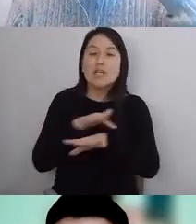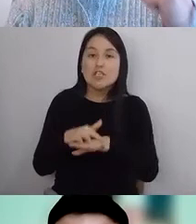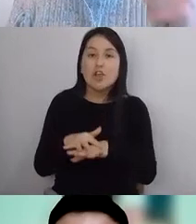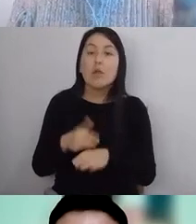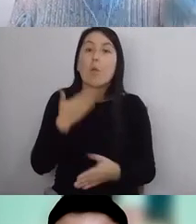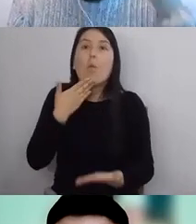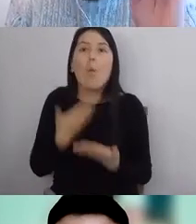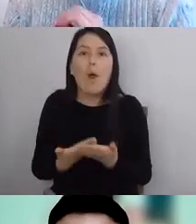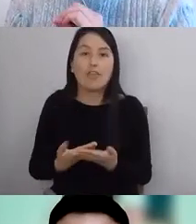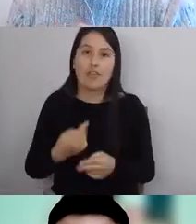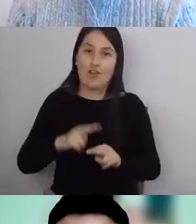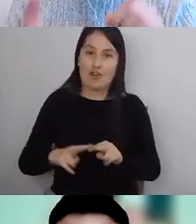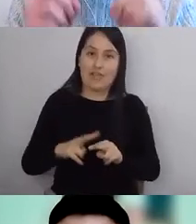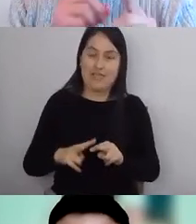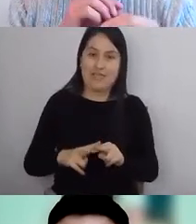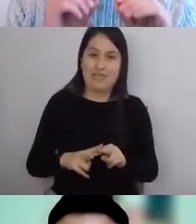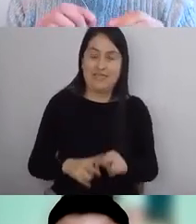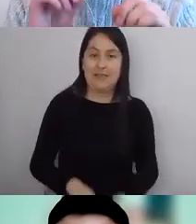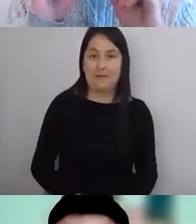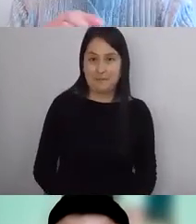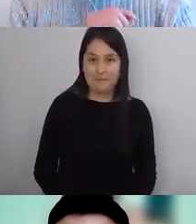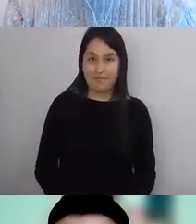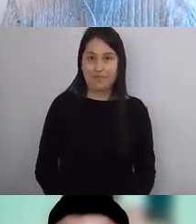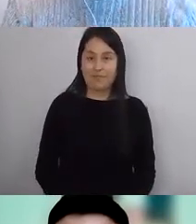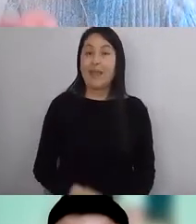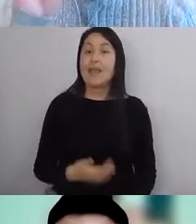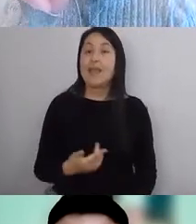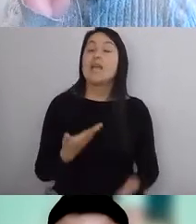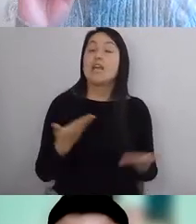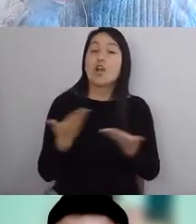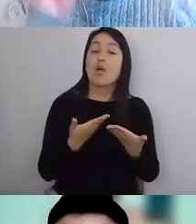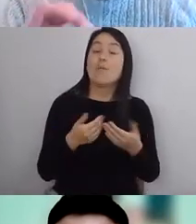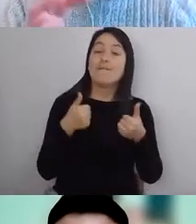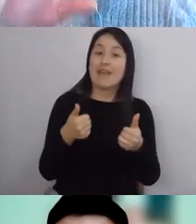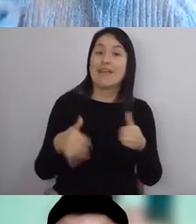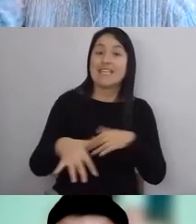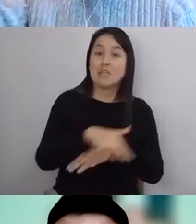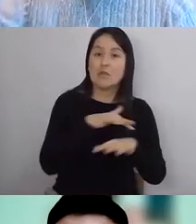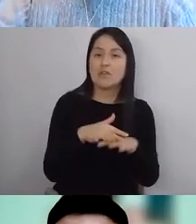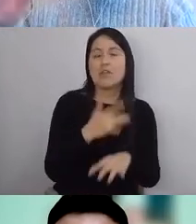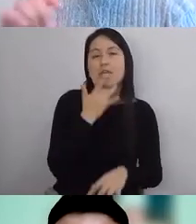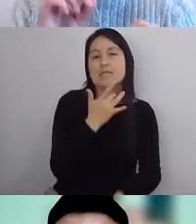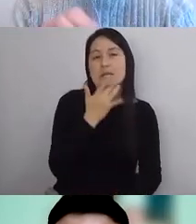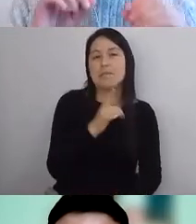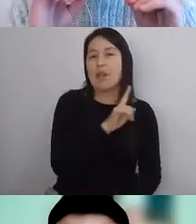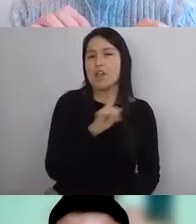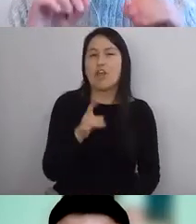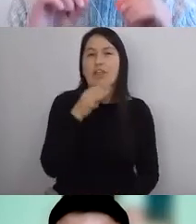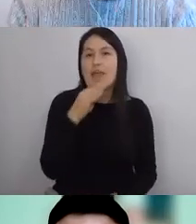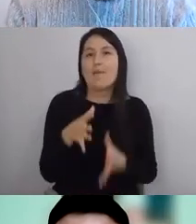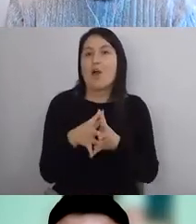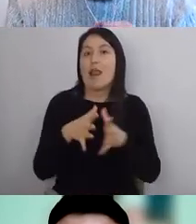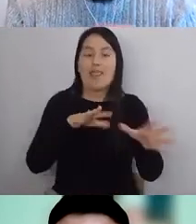acciones y resultados concretos. Y llevémonos, como bien dijiste, Mauro, a situaciones simples. No busquemos grandes cosas, busquemos